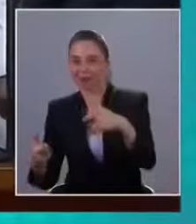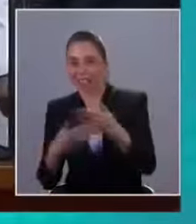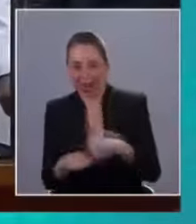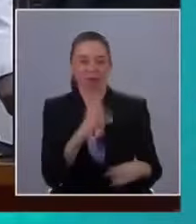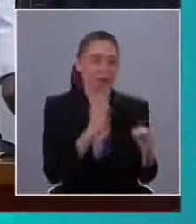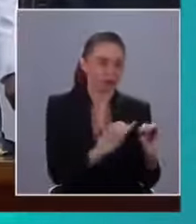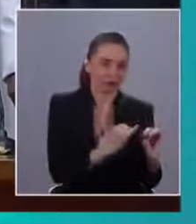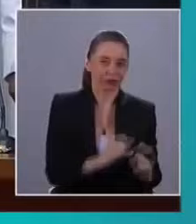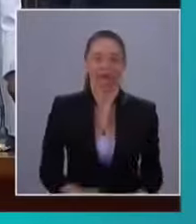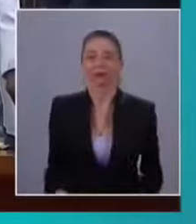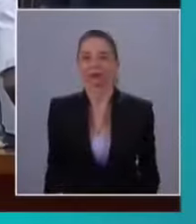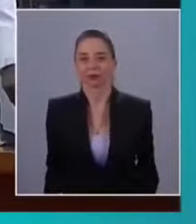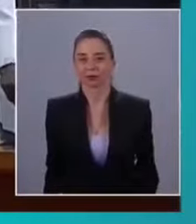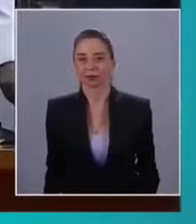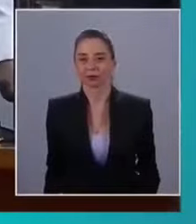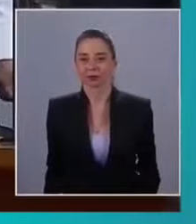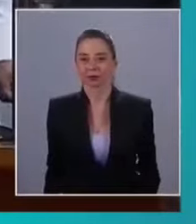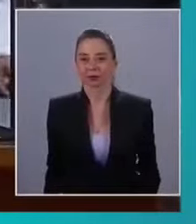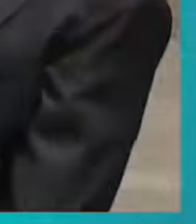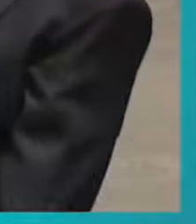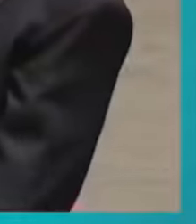fúnebre, cómo lo escoltan.